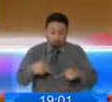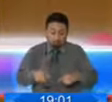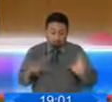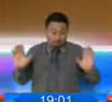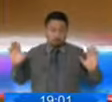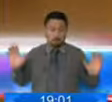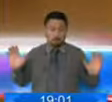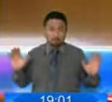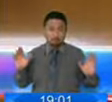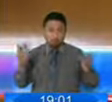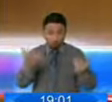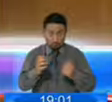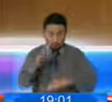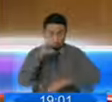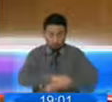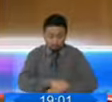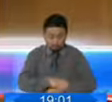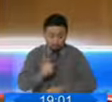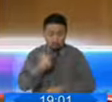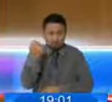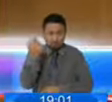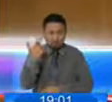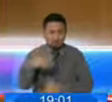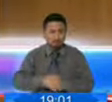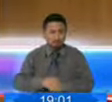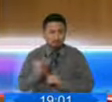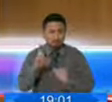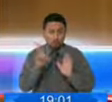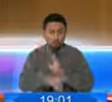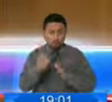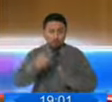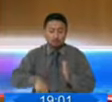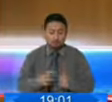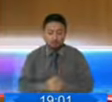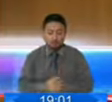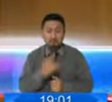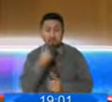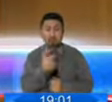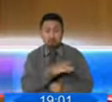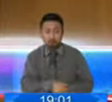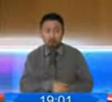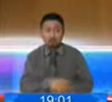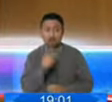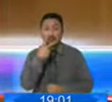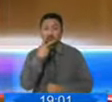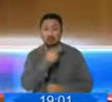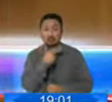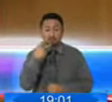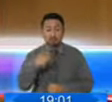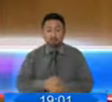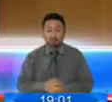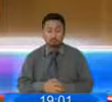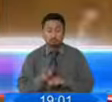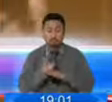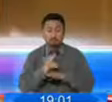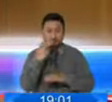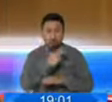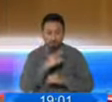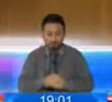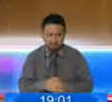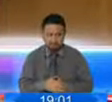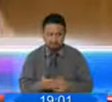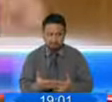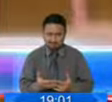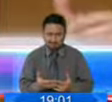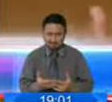detenerme, yo estoy. Estoy claro de qué se nos acusa. No, se nos dice que dimos un falso testimonio, cuando no podemos haber dado un